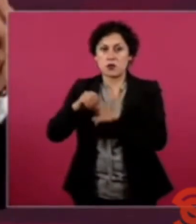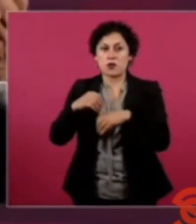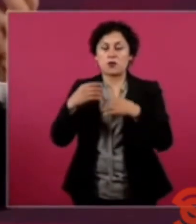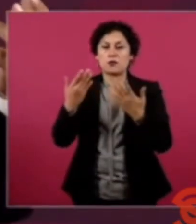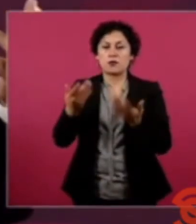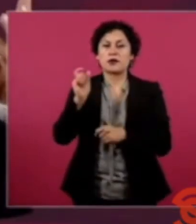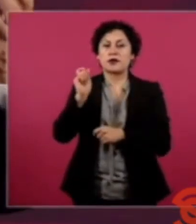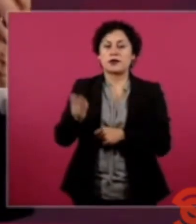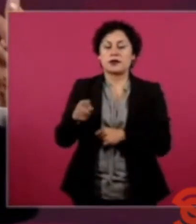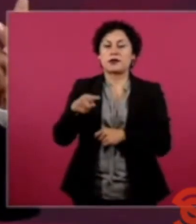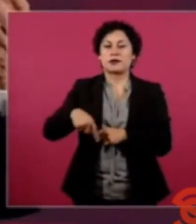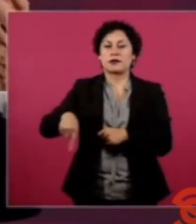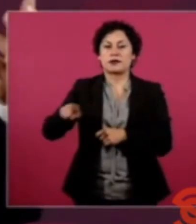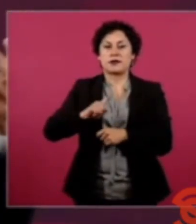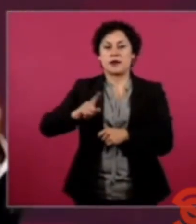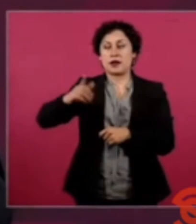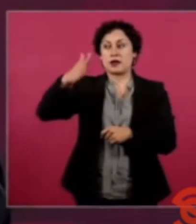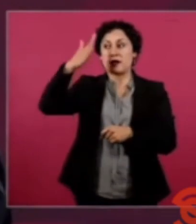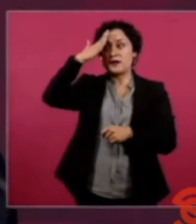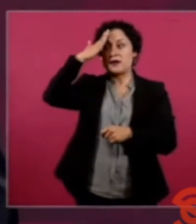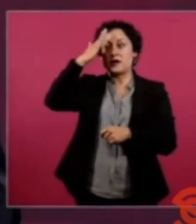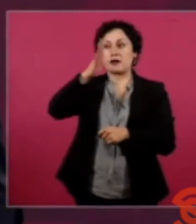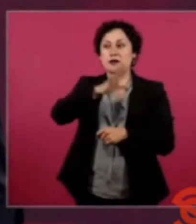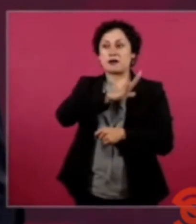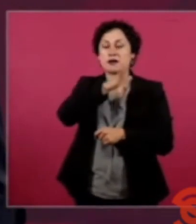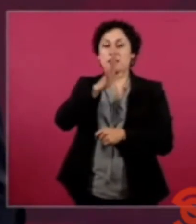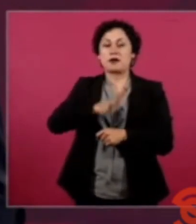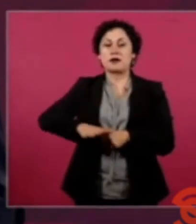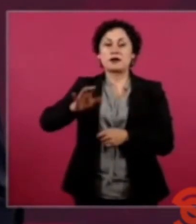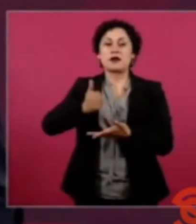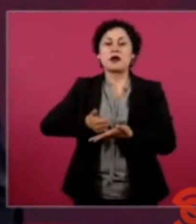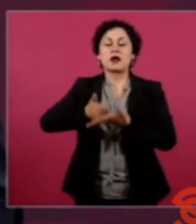se apoyó para llevar a cabo